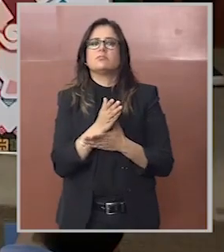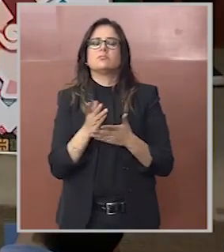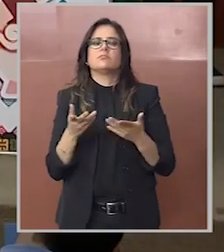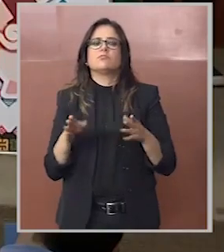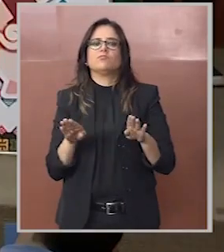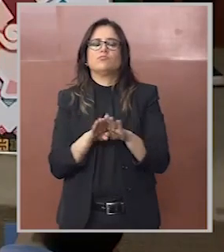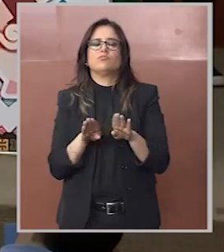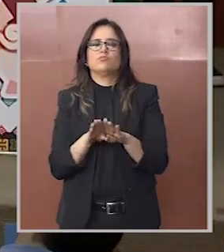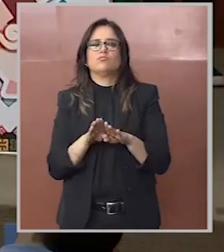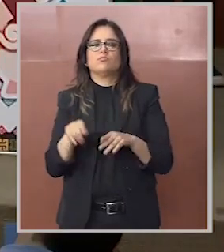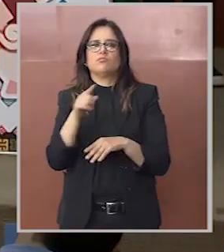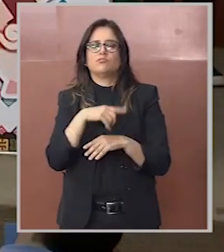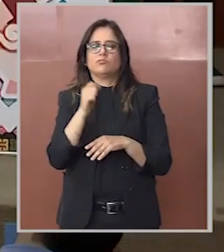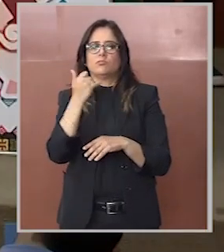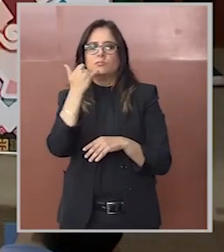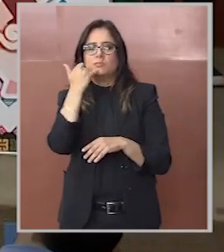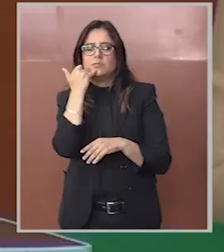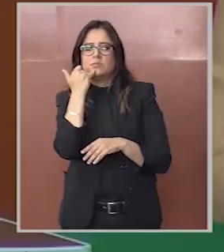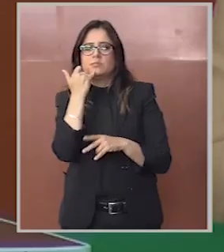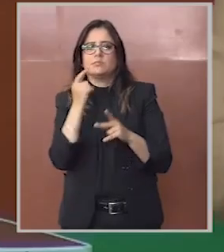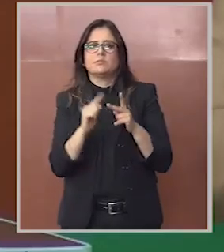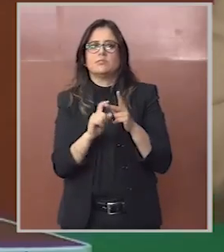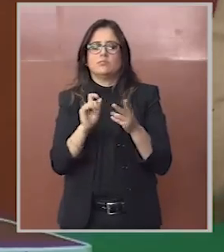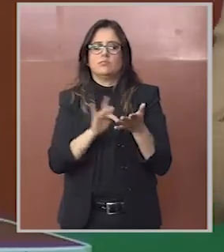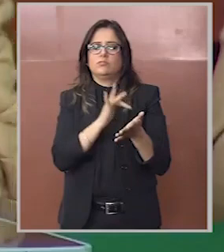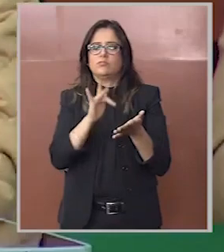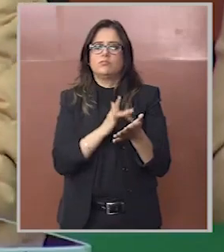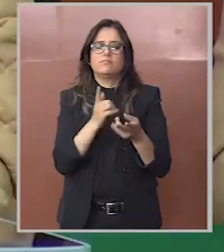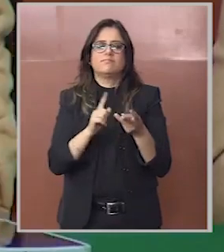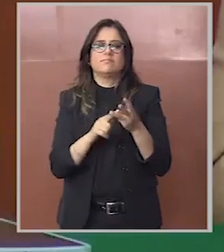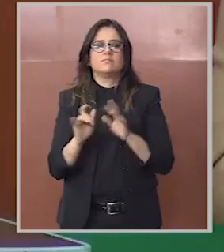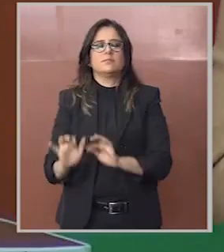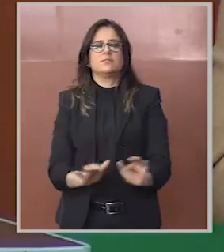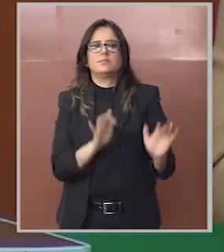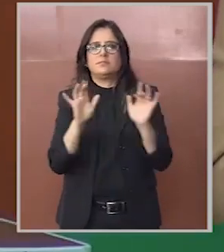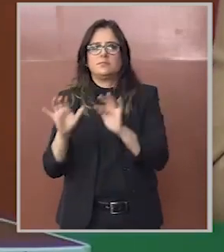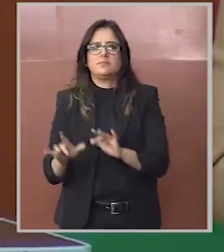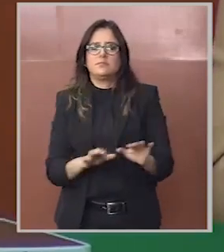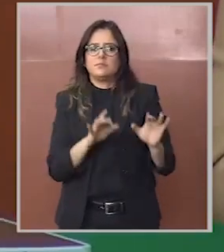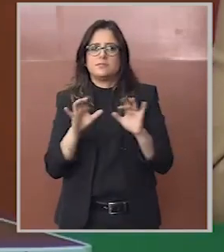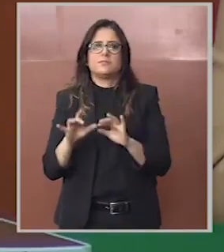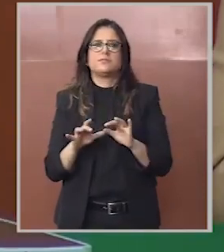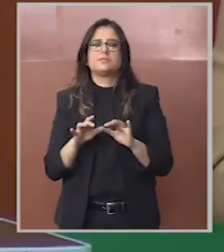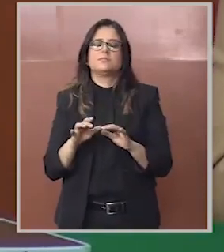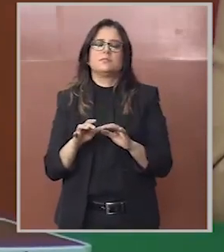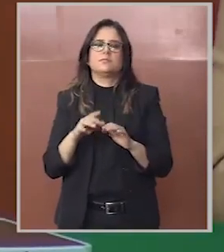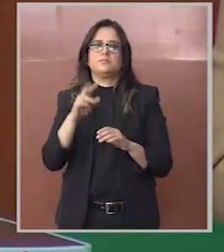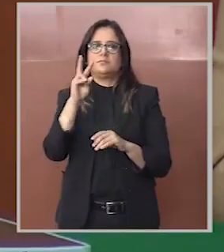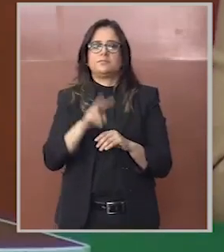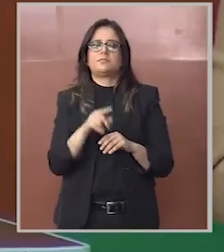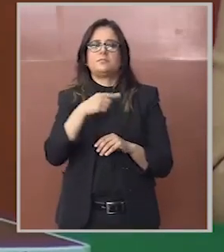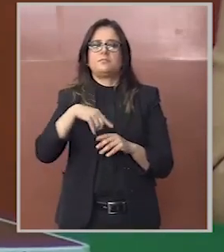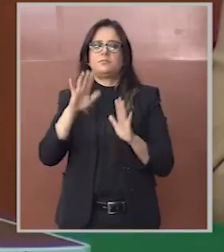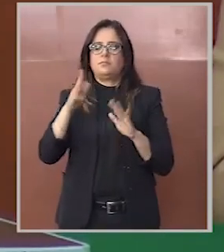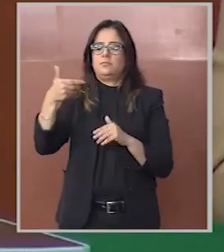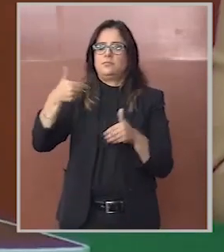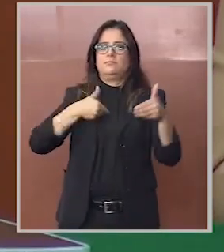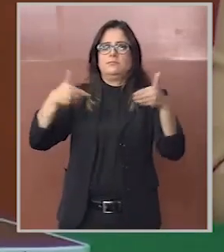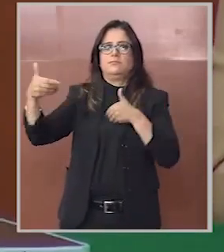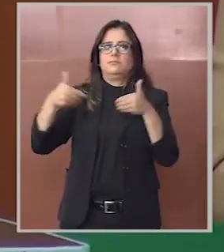a un teléfono celular a una tableta una computadora no entonces este y porque nos lo han pedido este las